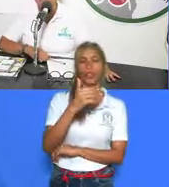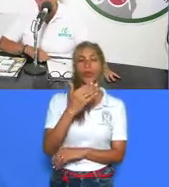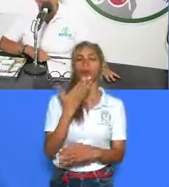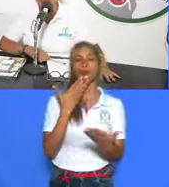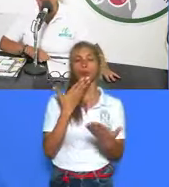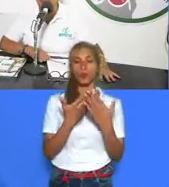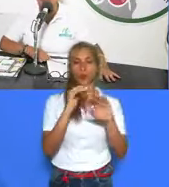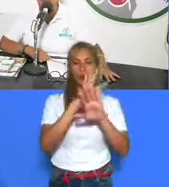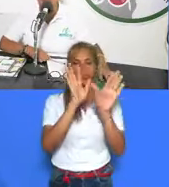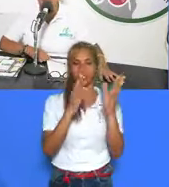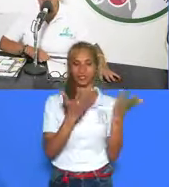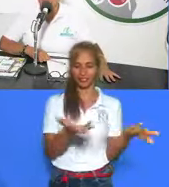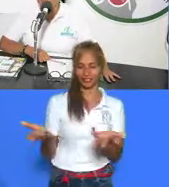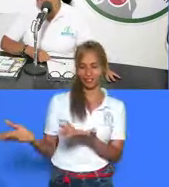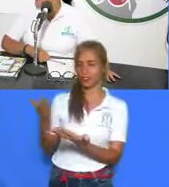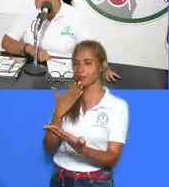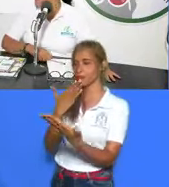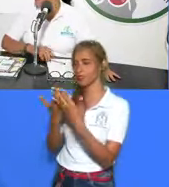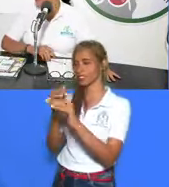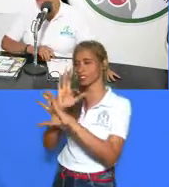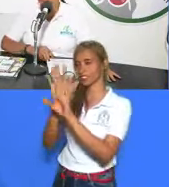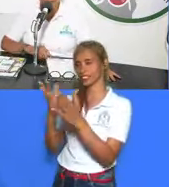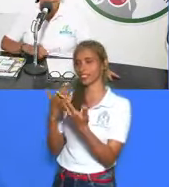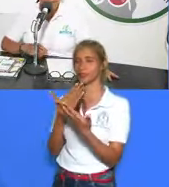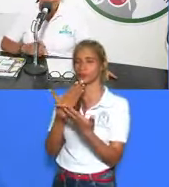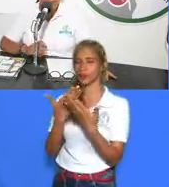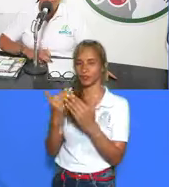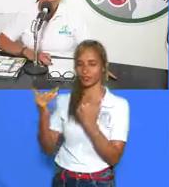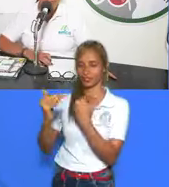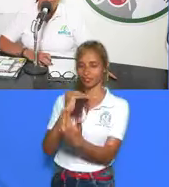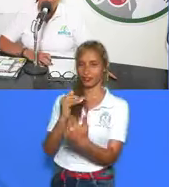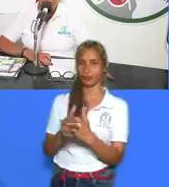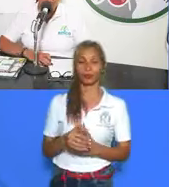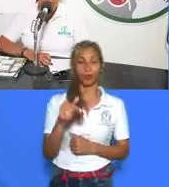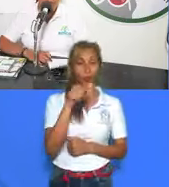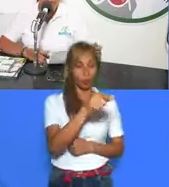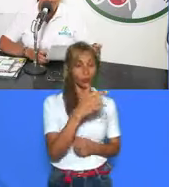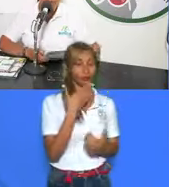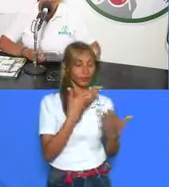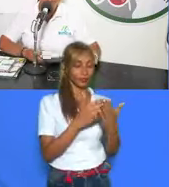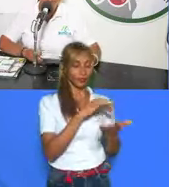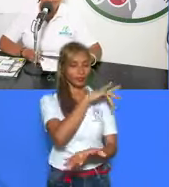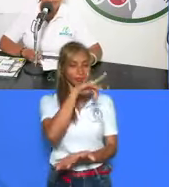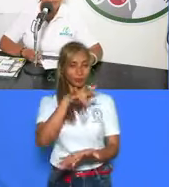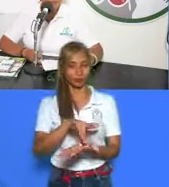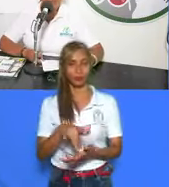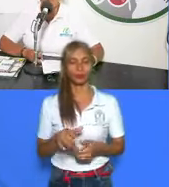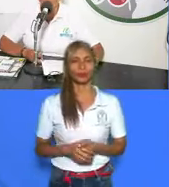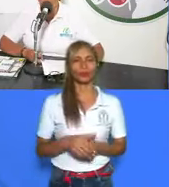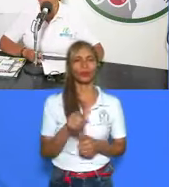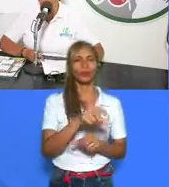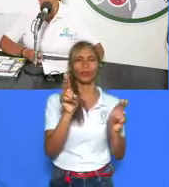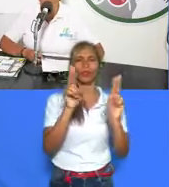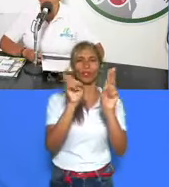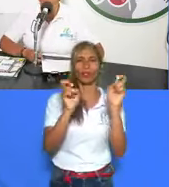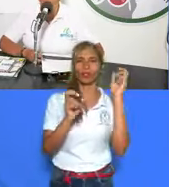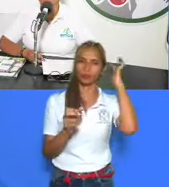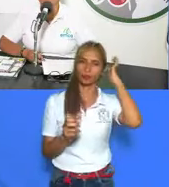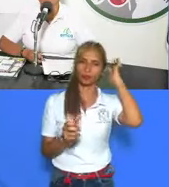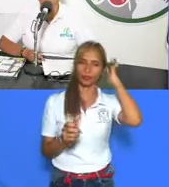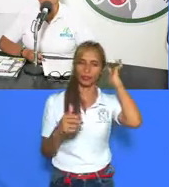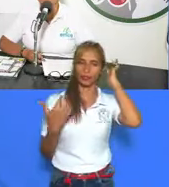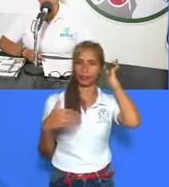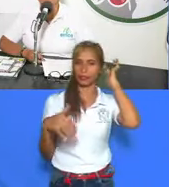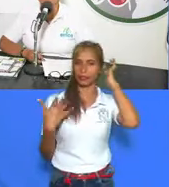muchas gracias por la invitación. Mónica, usted muchísimas gracias por estar aquí en esta mañana, hablar de un tema de cartera que de pronto es